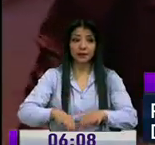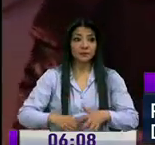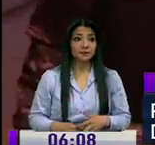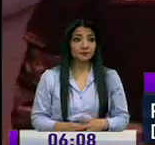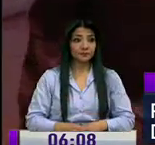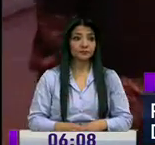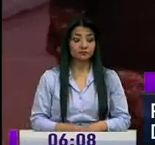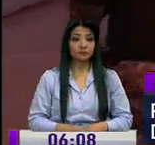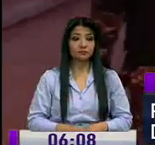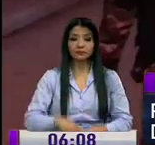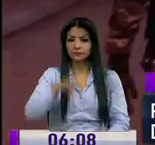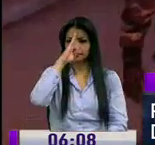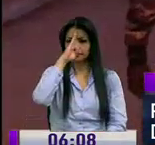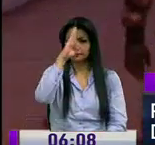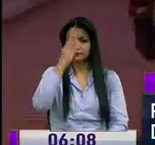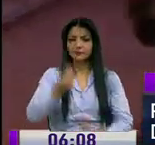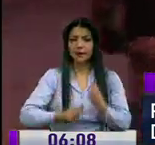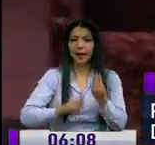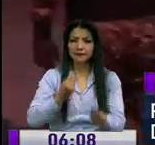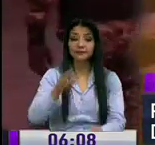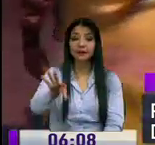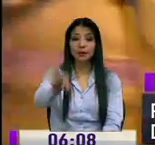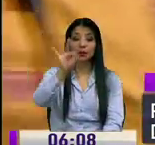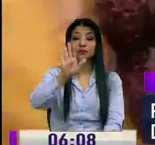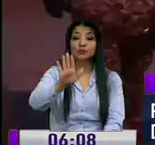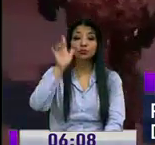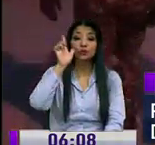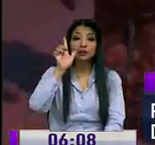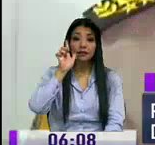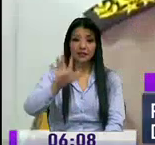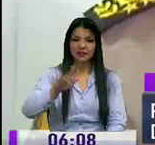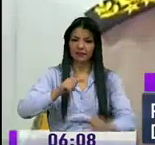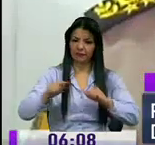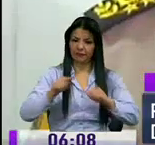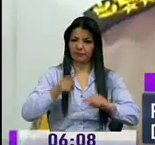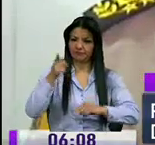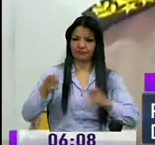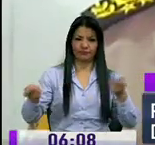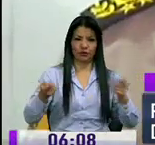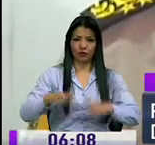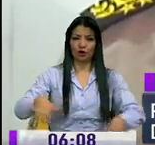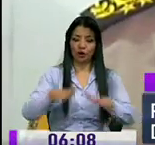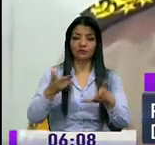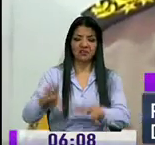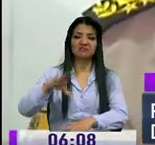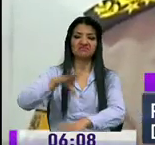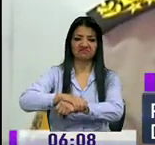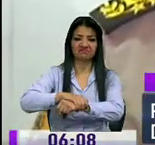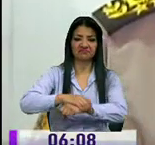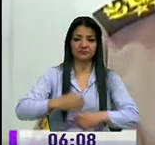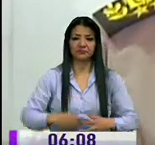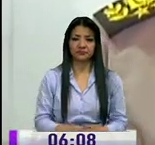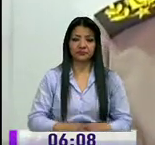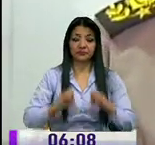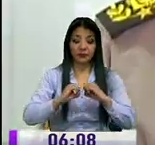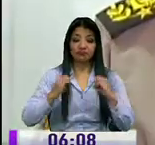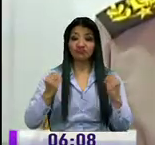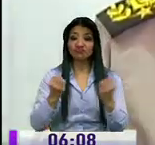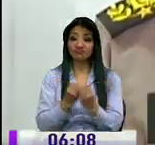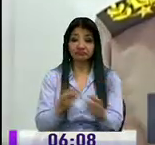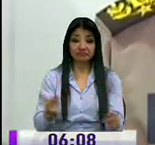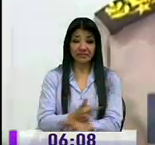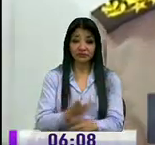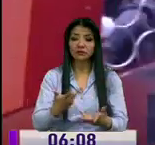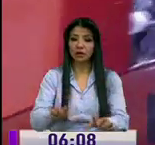los gendarmes dieron con el cabecilla de la banda. Esta operación nos permitió identificar a la organización en esta ocasión